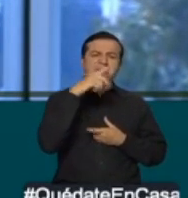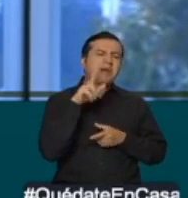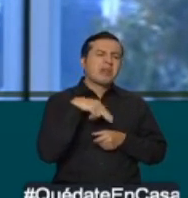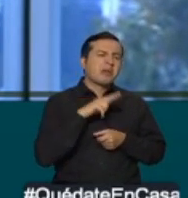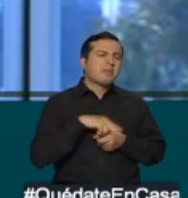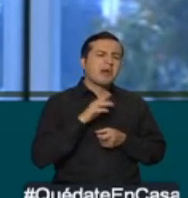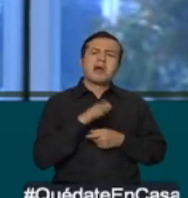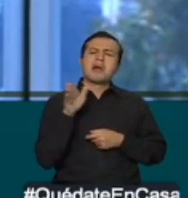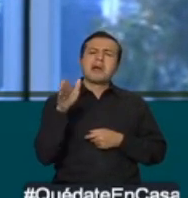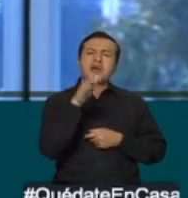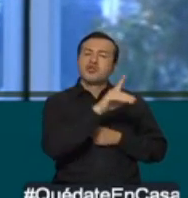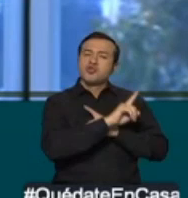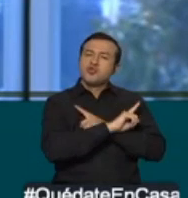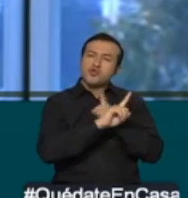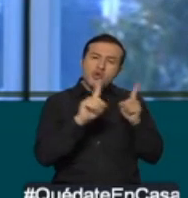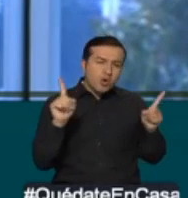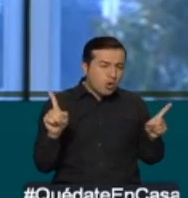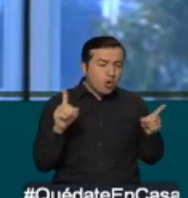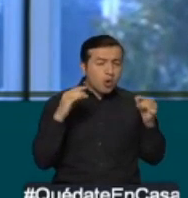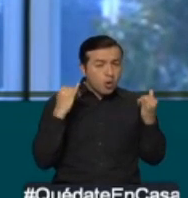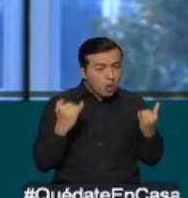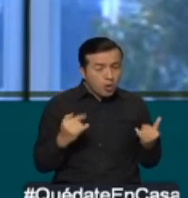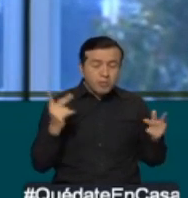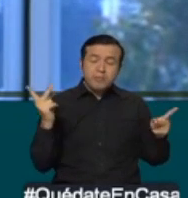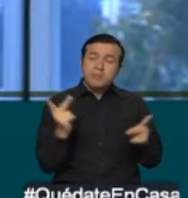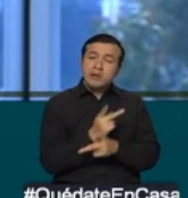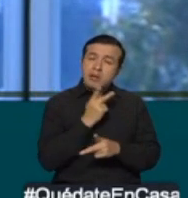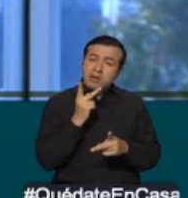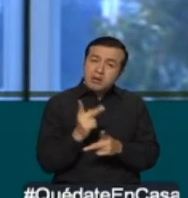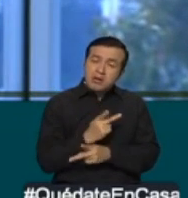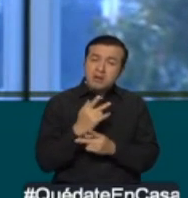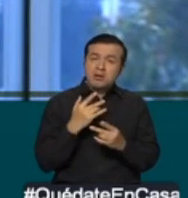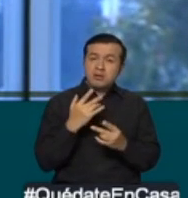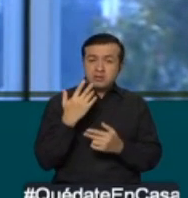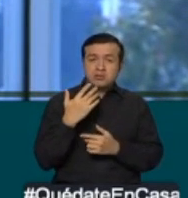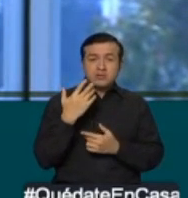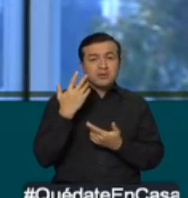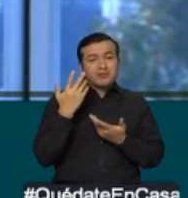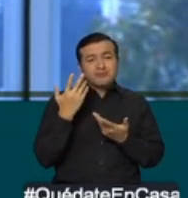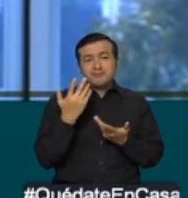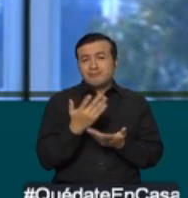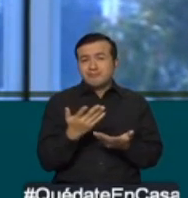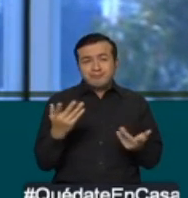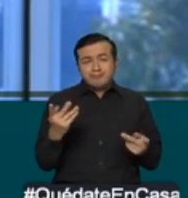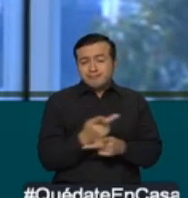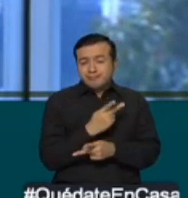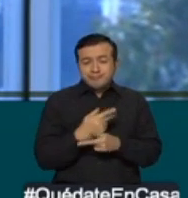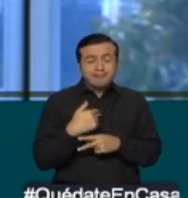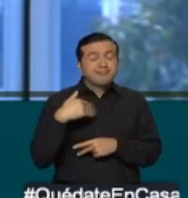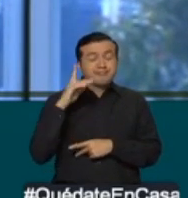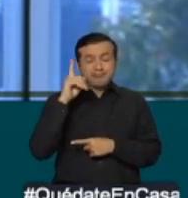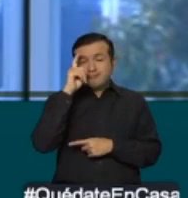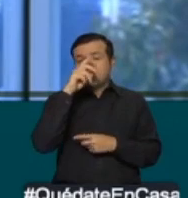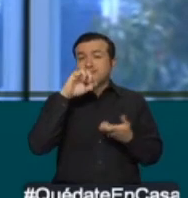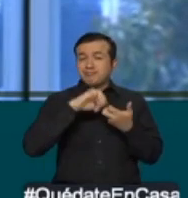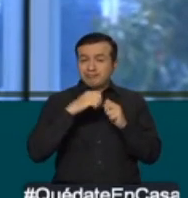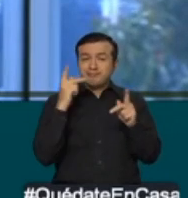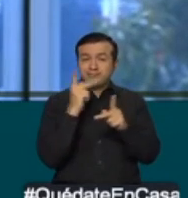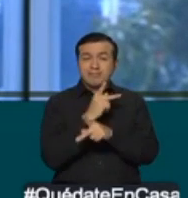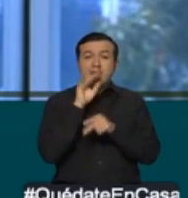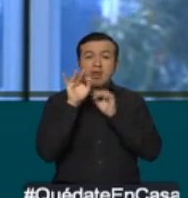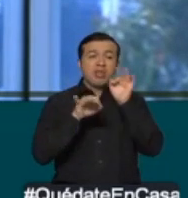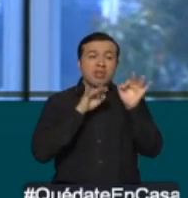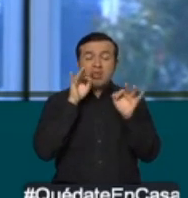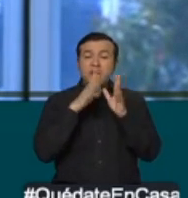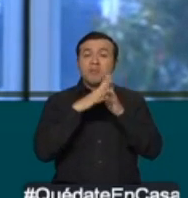entendamos lo que estamos viviendo en este momento porque efectivamente eso genera una mayor expansión del virus